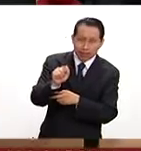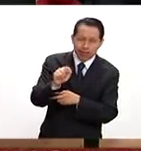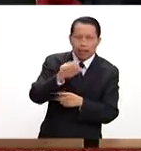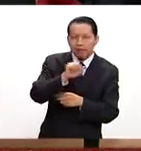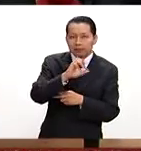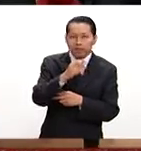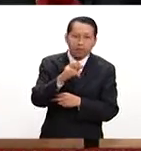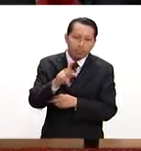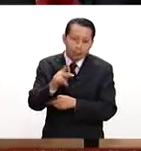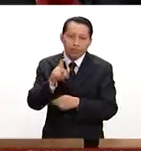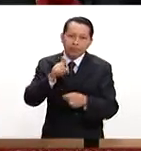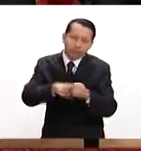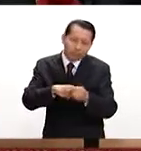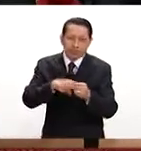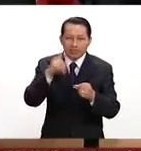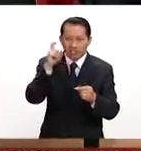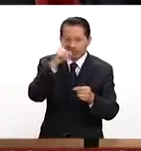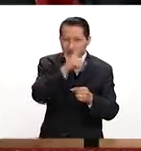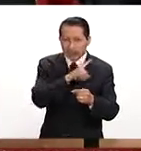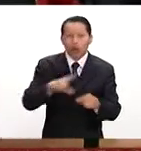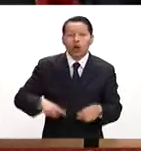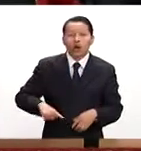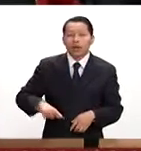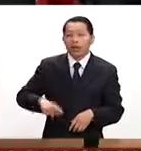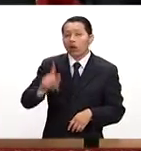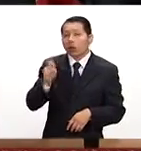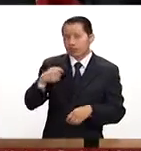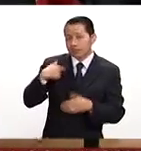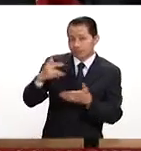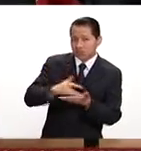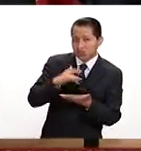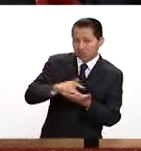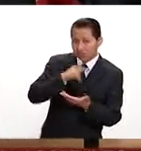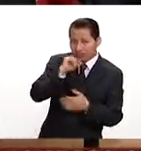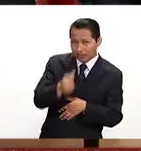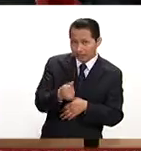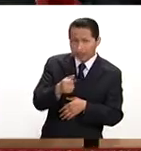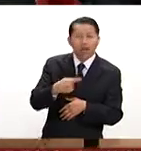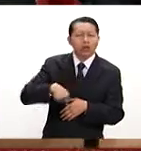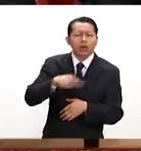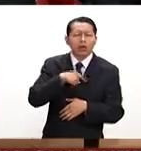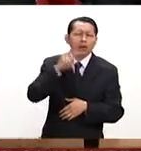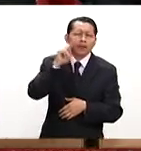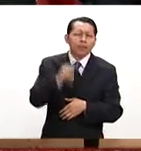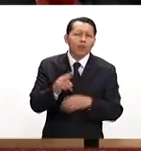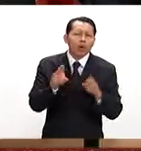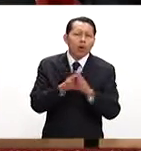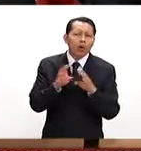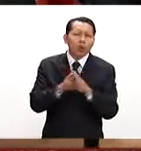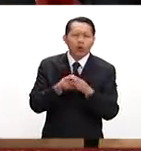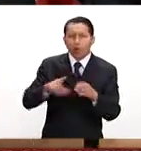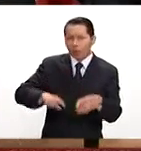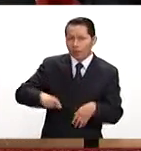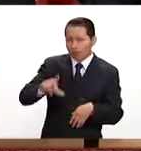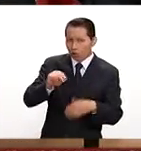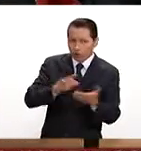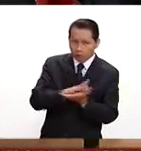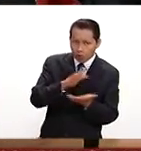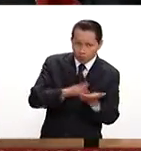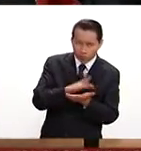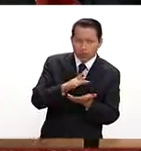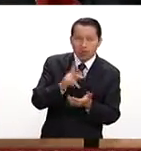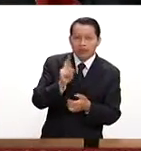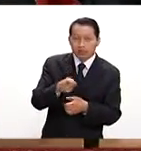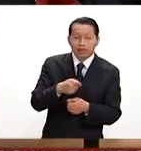es muy complicado, el gobierno no necesariamente me apoya, y lo que nosotros vimos no es que el gobierno no apoye, es Hay que no